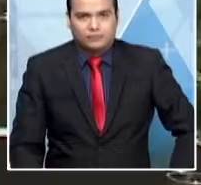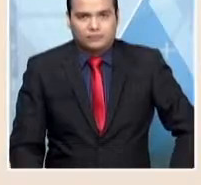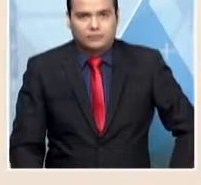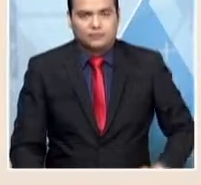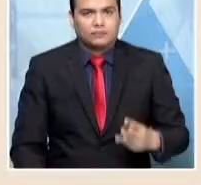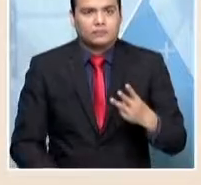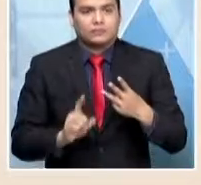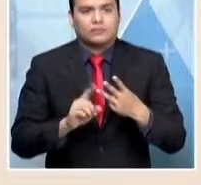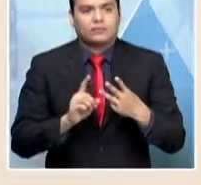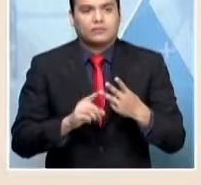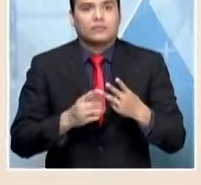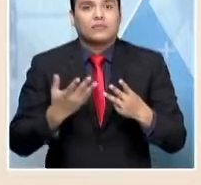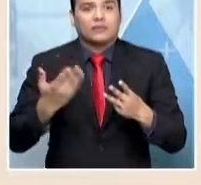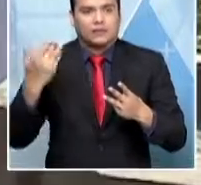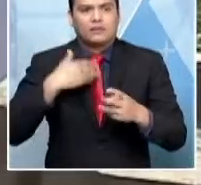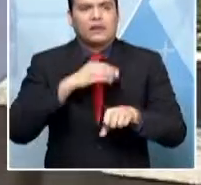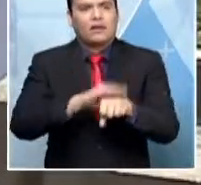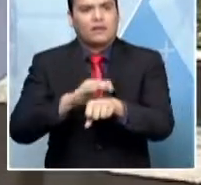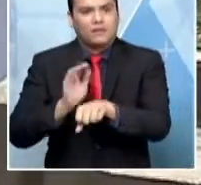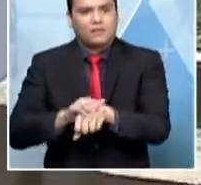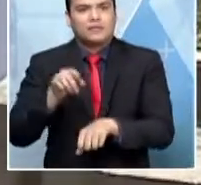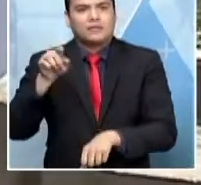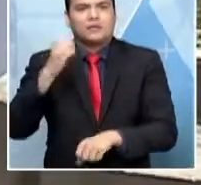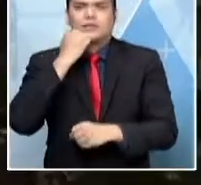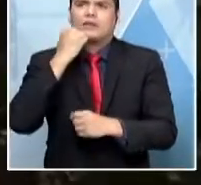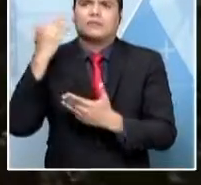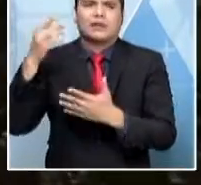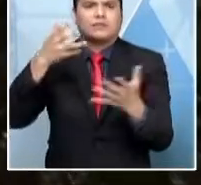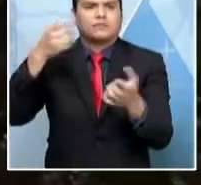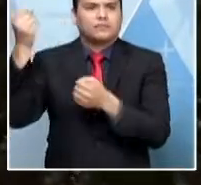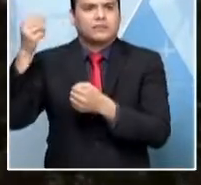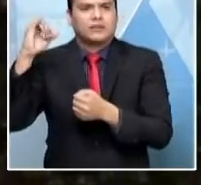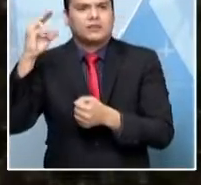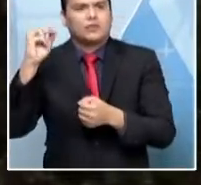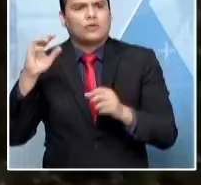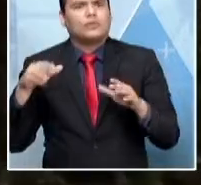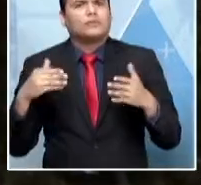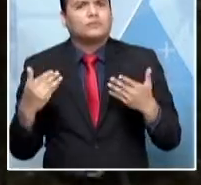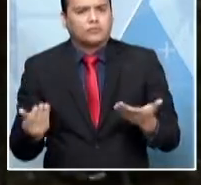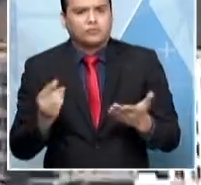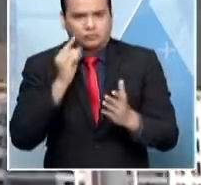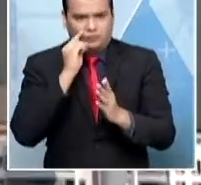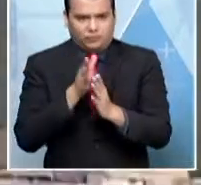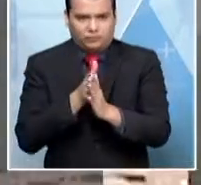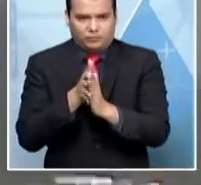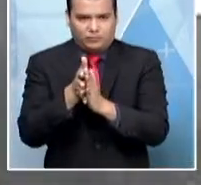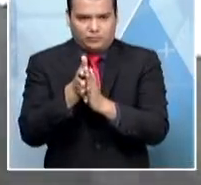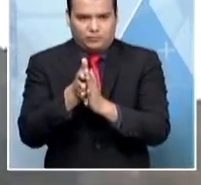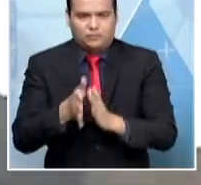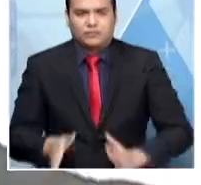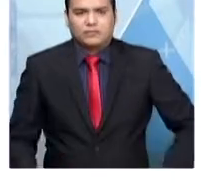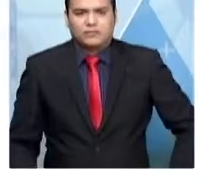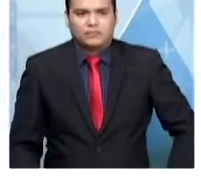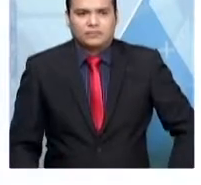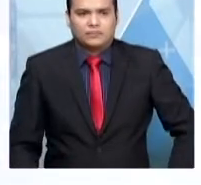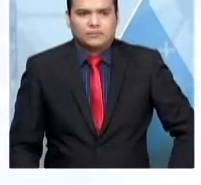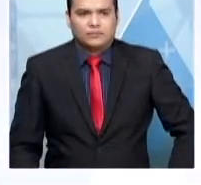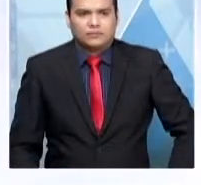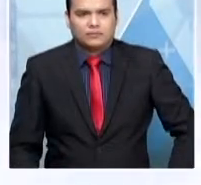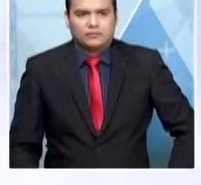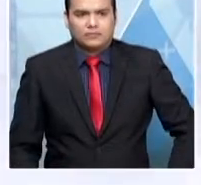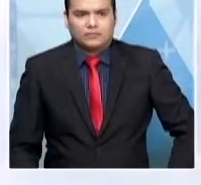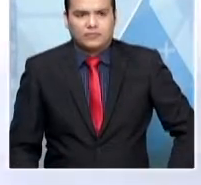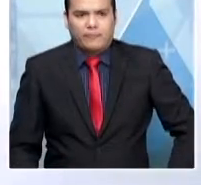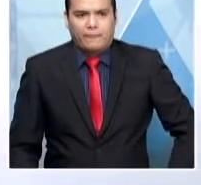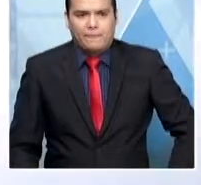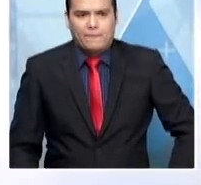Y tal como lo reveló 90 Minutos, se abre el debate por la permanencia de la estatua de Sebastián de Belalcázar en el oeste de la